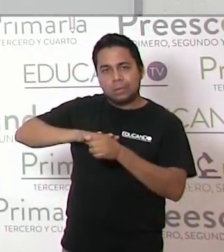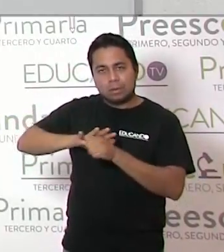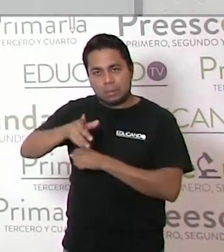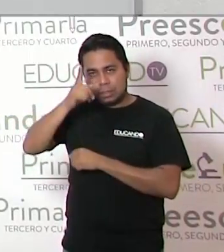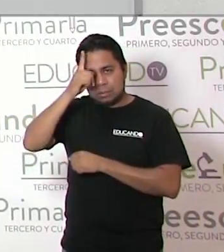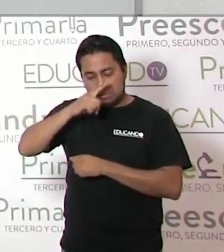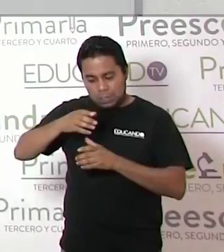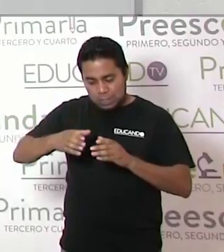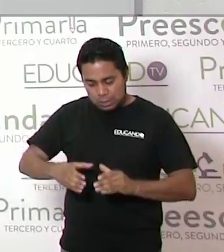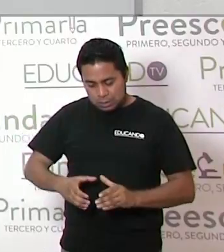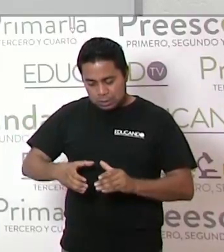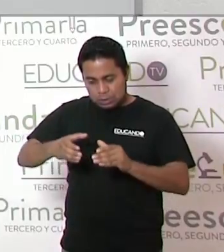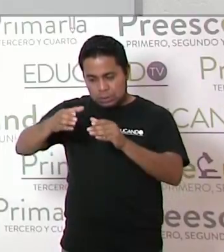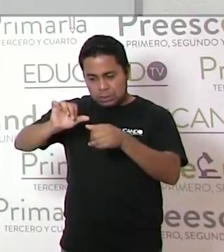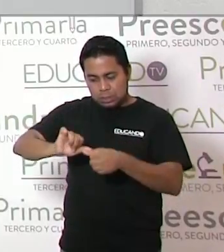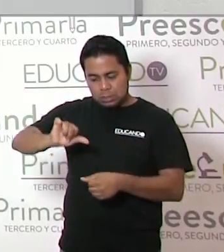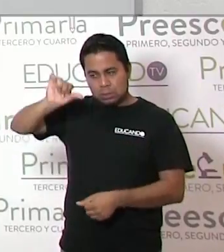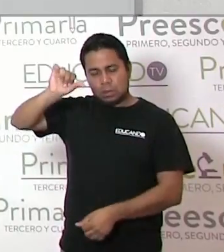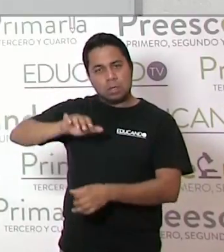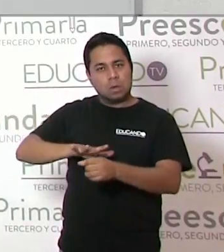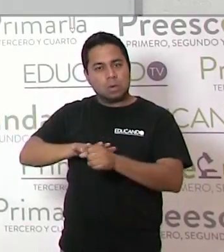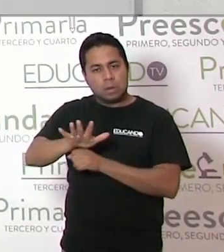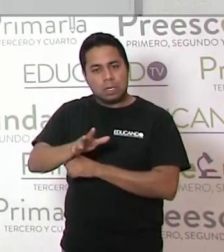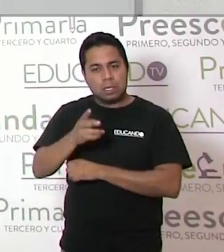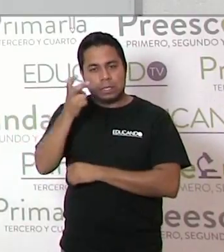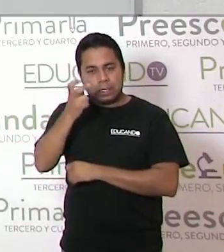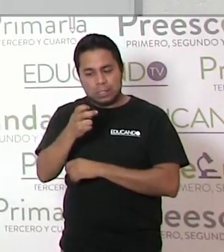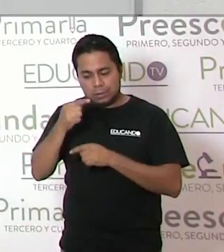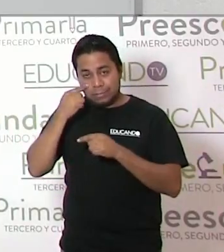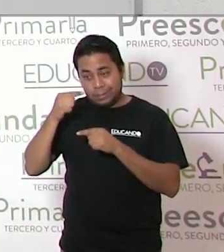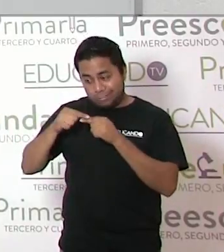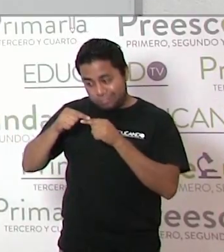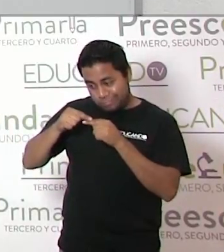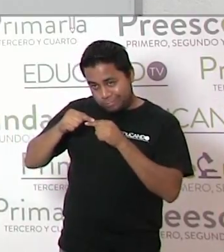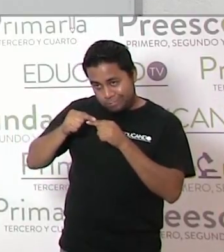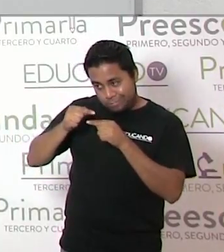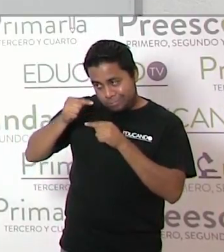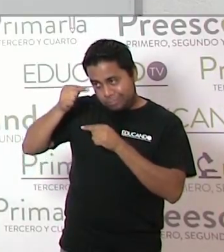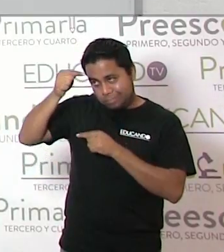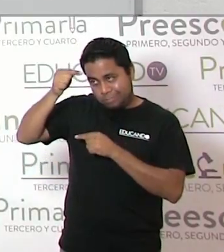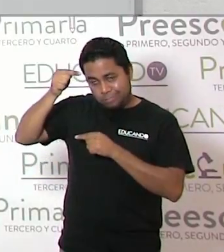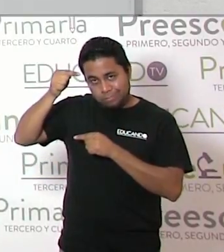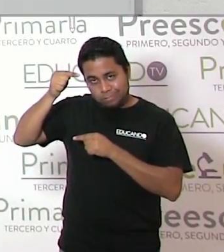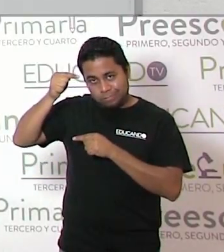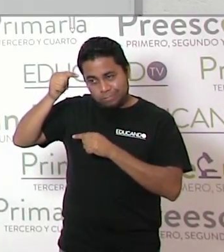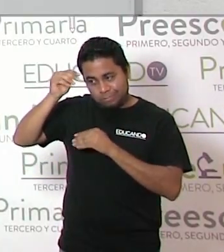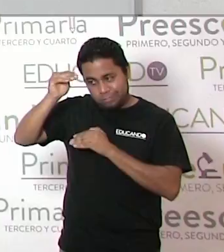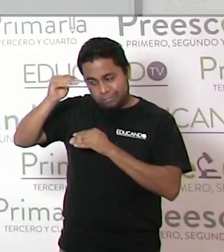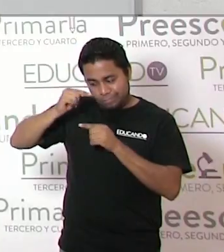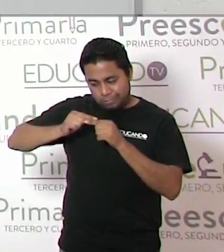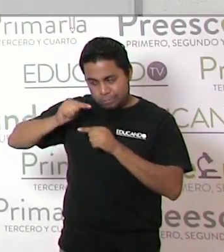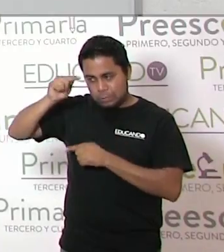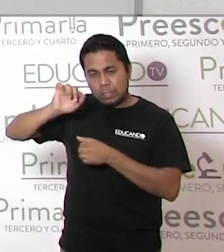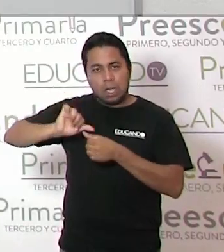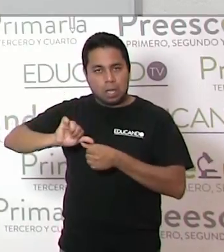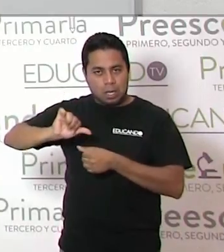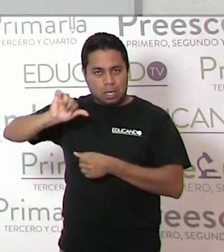un cilindro es esta parte, de aquí hasta aquí.